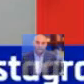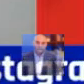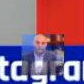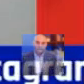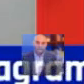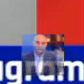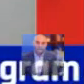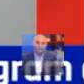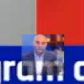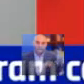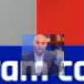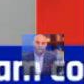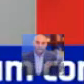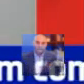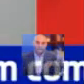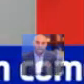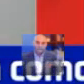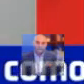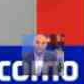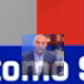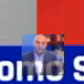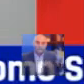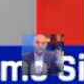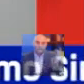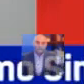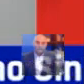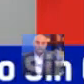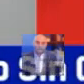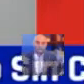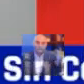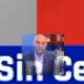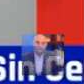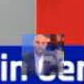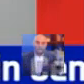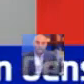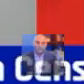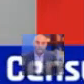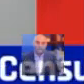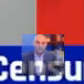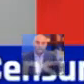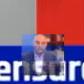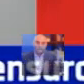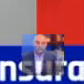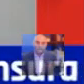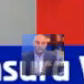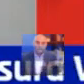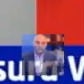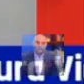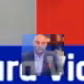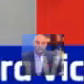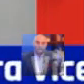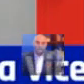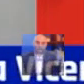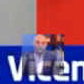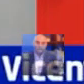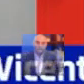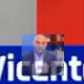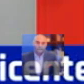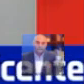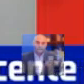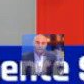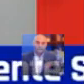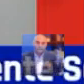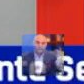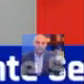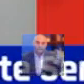estos neoliberales, conservadores, enojados. En mi cuenta personal, por favor, en